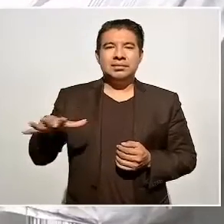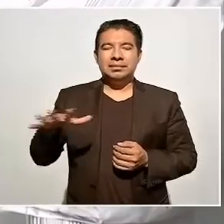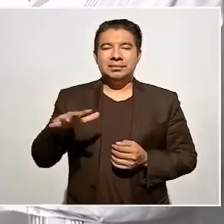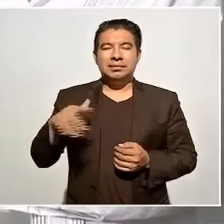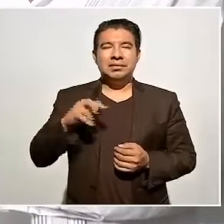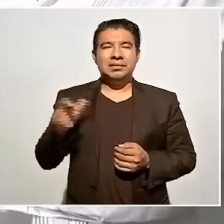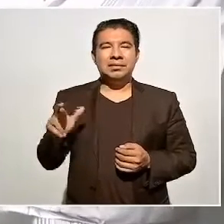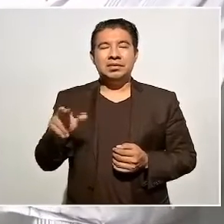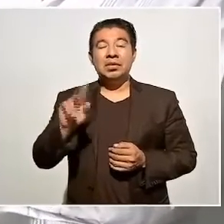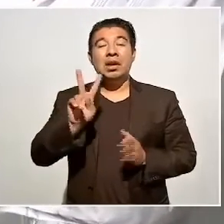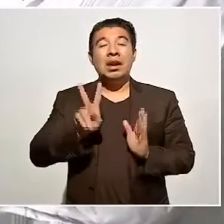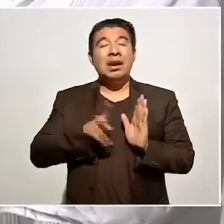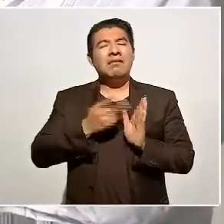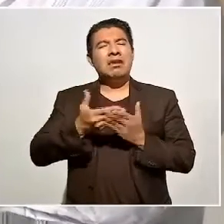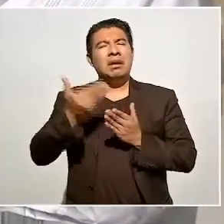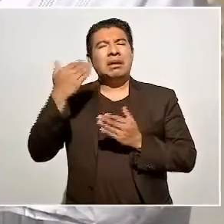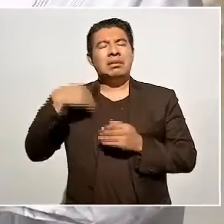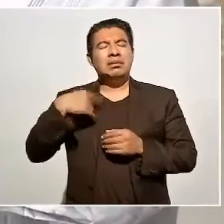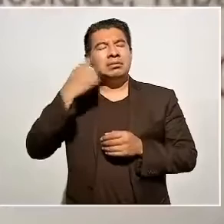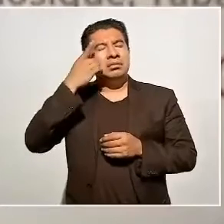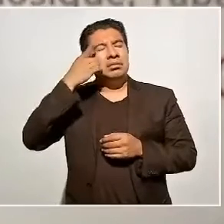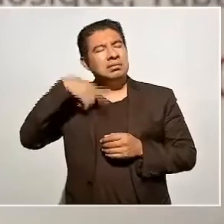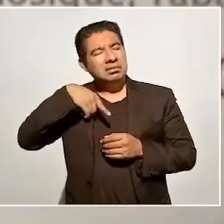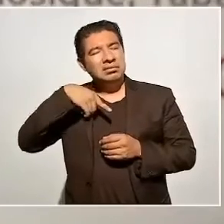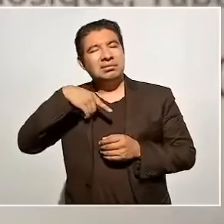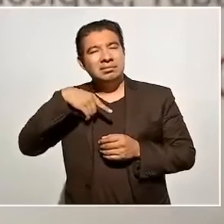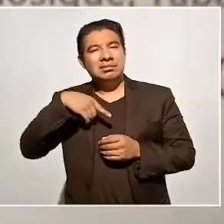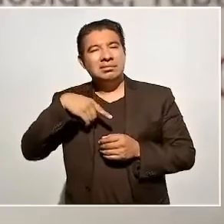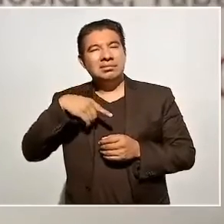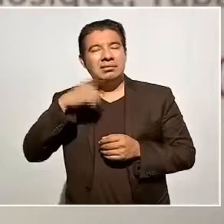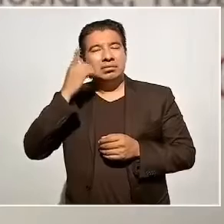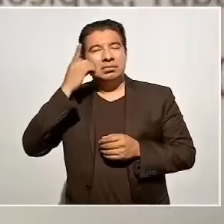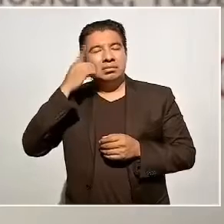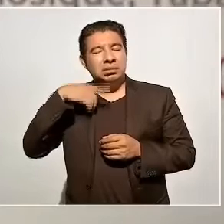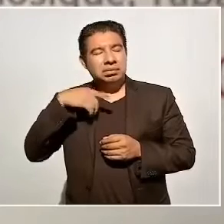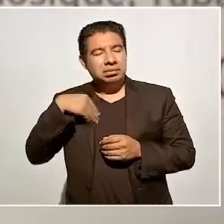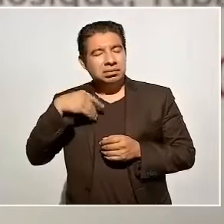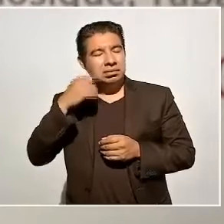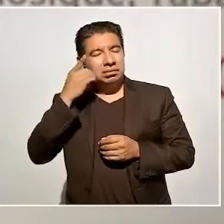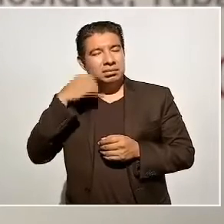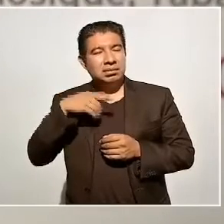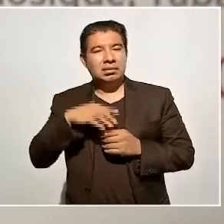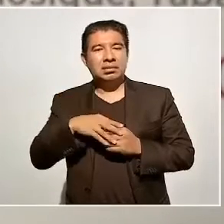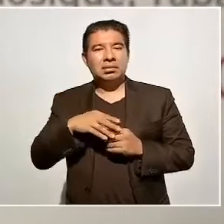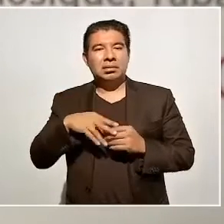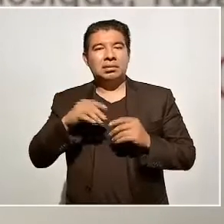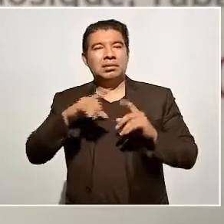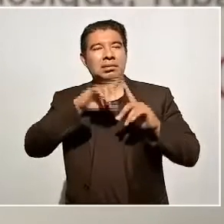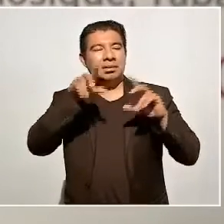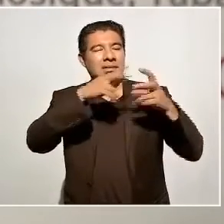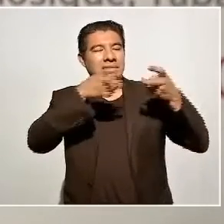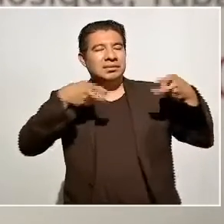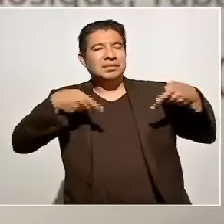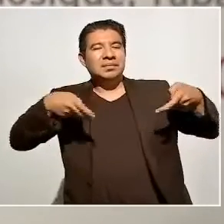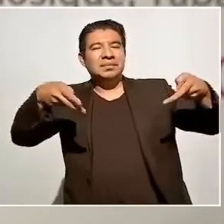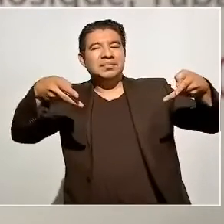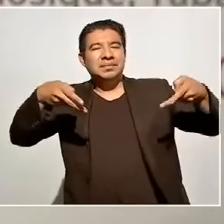me quedé a dormir. Ahí, como decimos en Tabasco, guindé mi